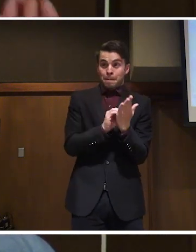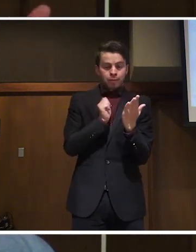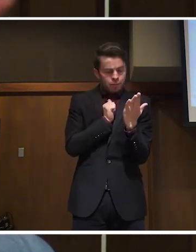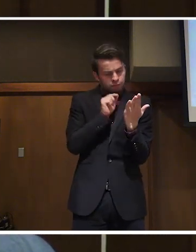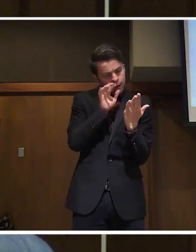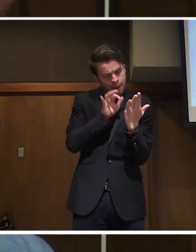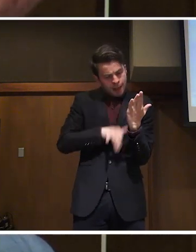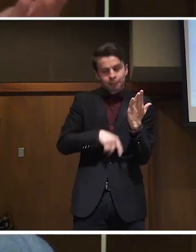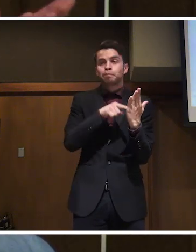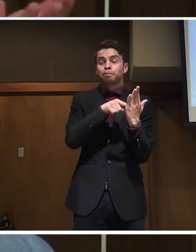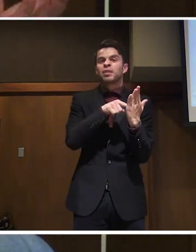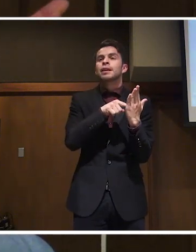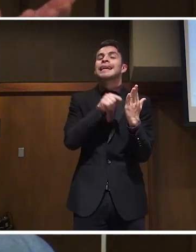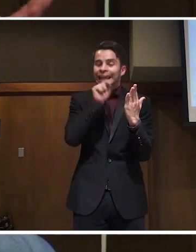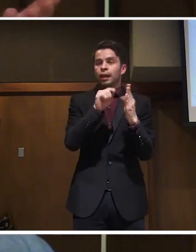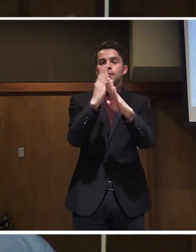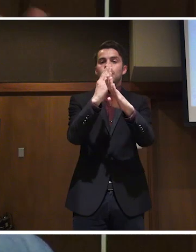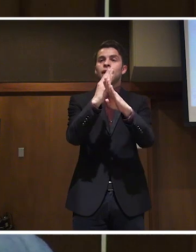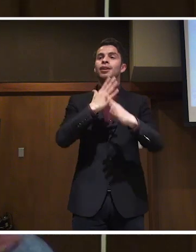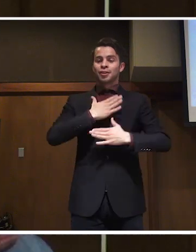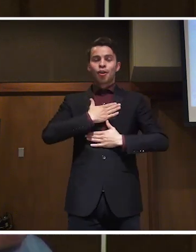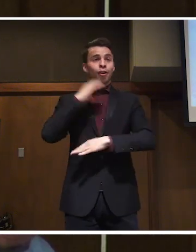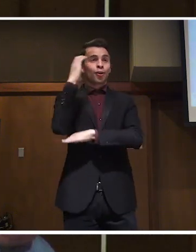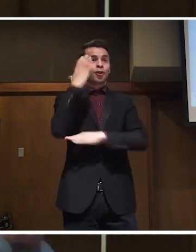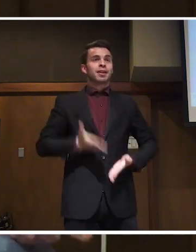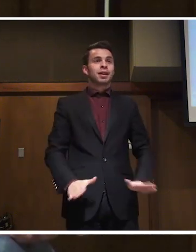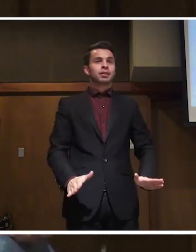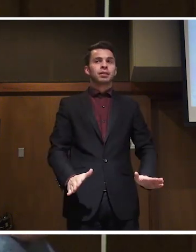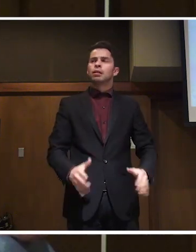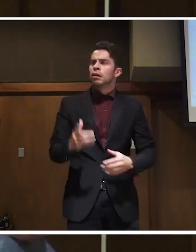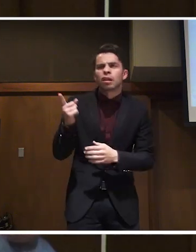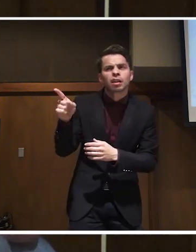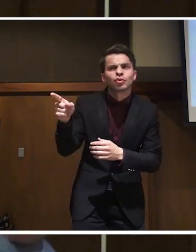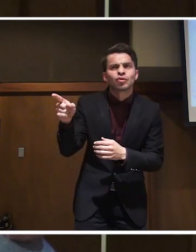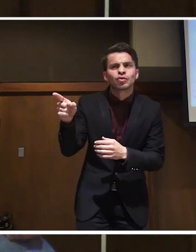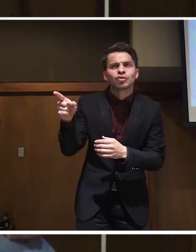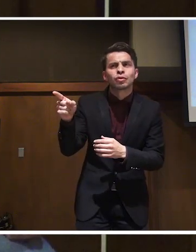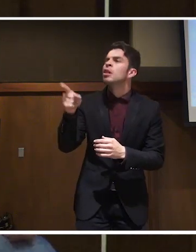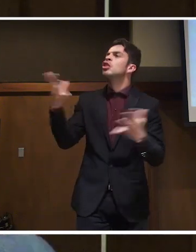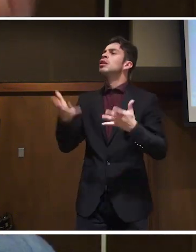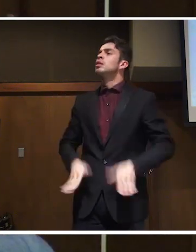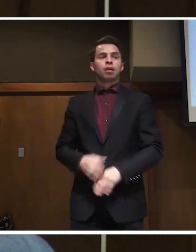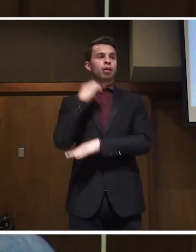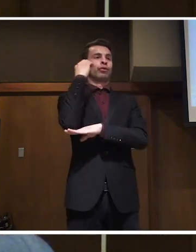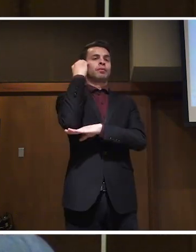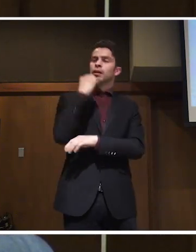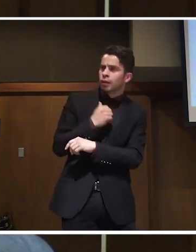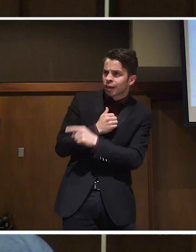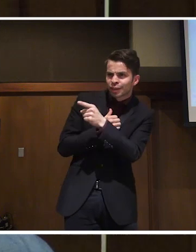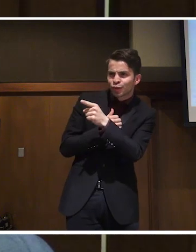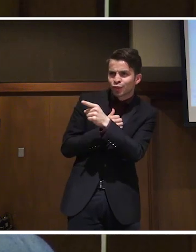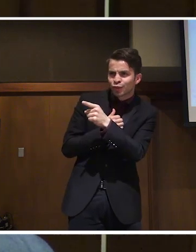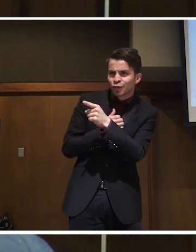problema de qué es ser colombiano, por ejemplo. Finalmente, la idea de la nación es